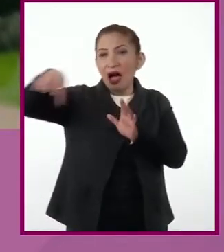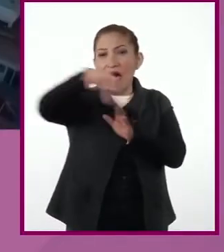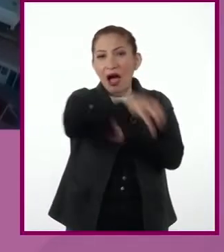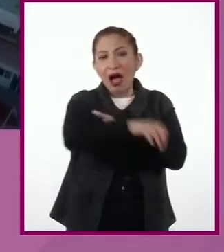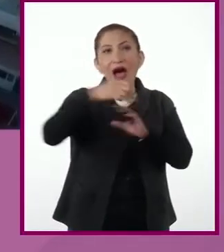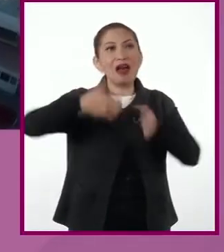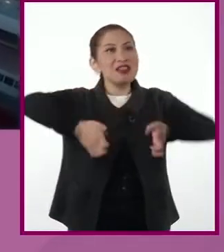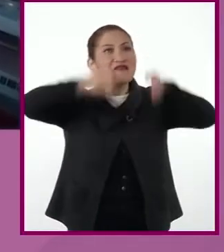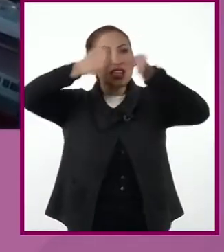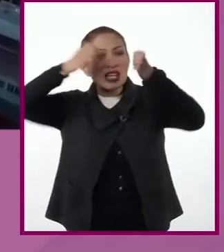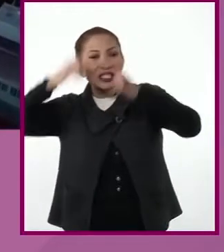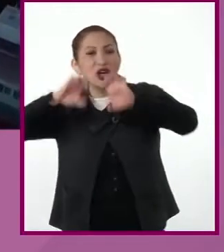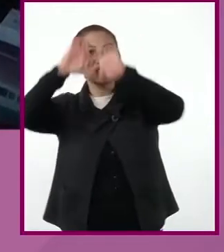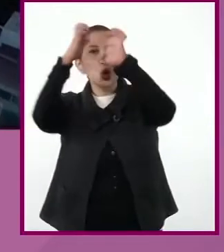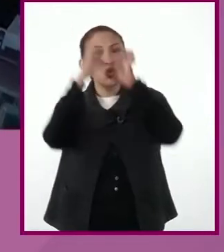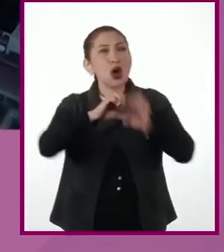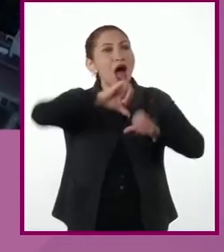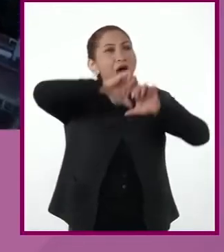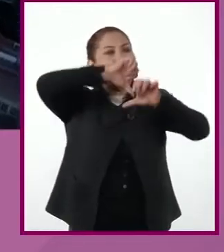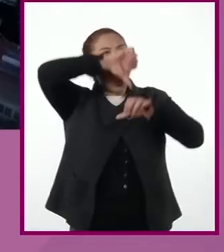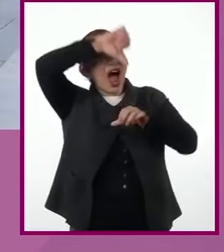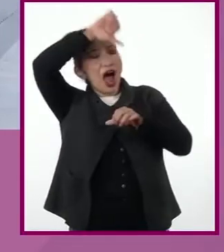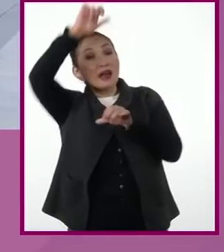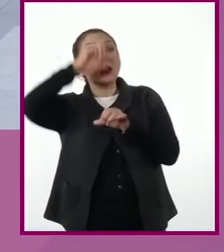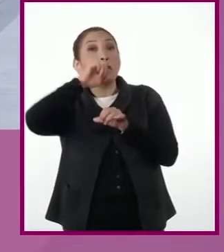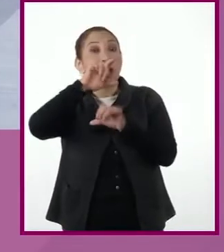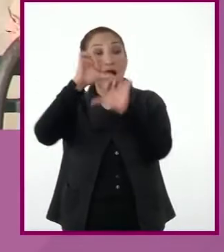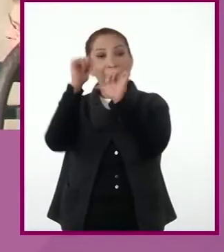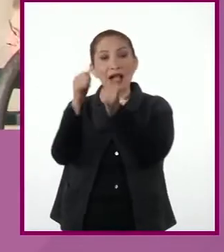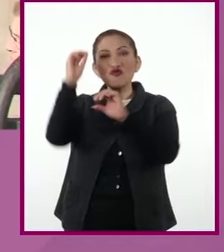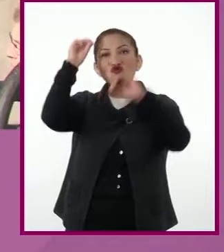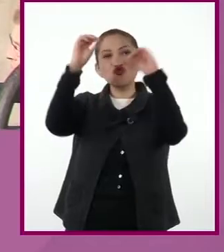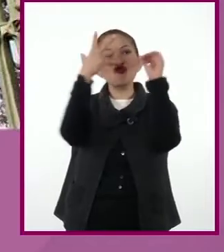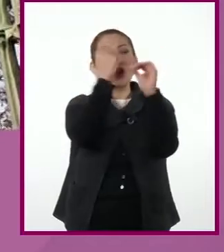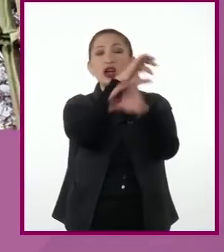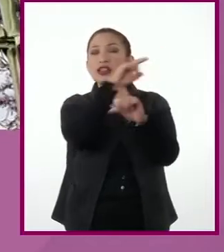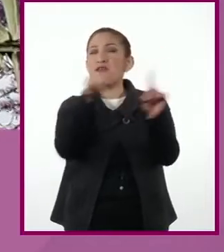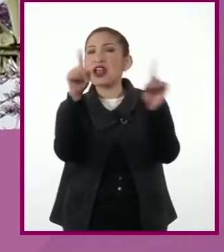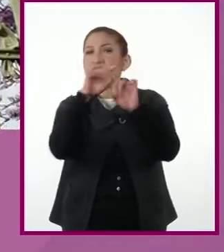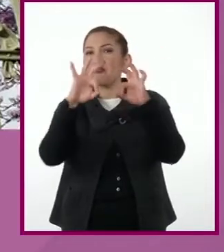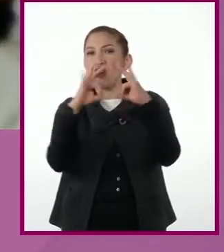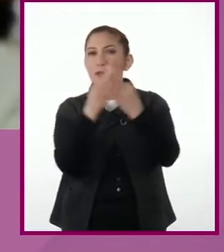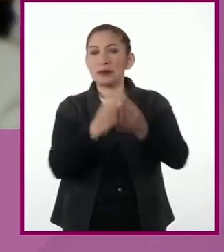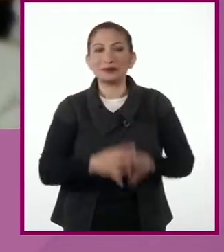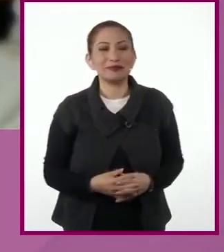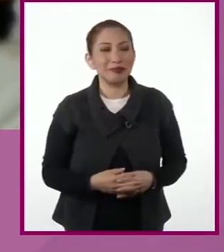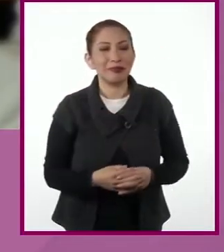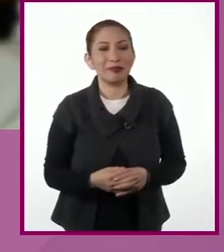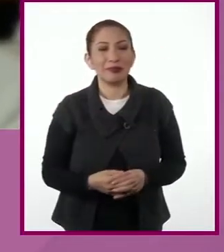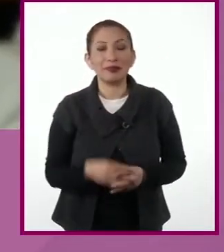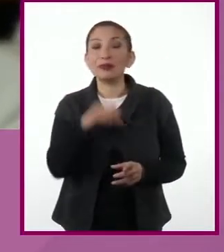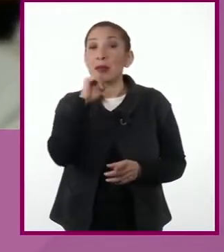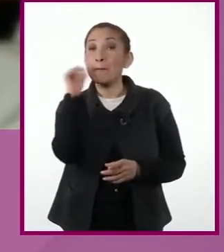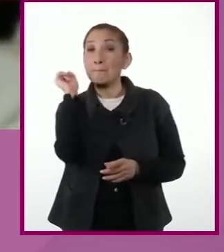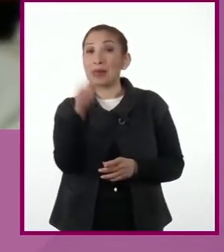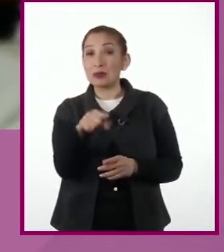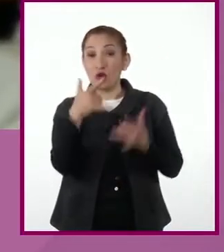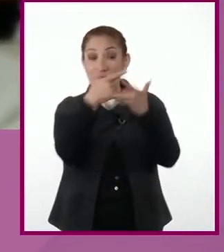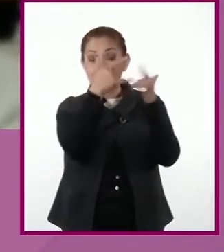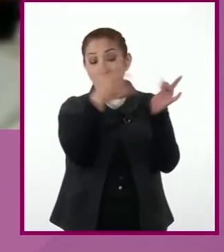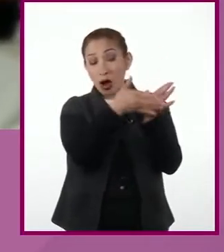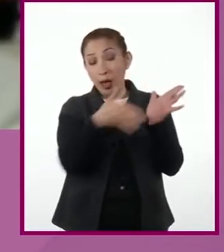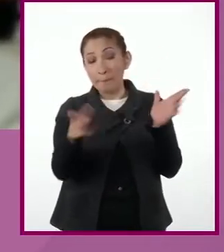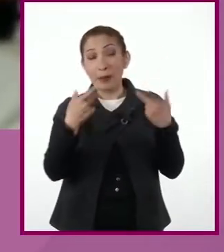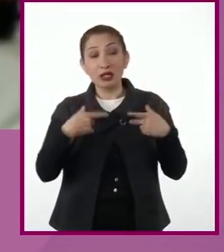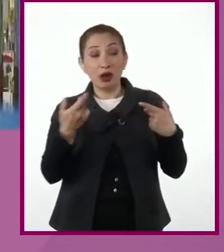en la arquitectura, en la escultura monumental y en el arte decorativo de todo tipo. Y a través de la historia,